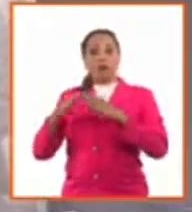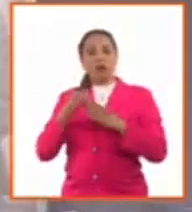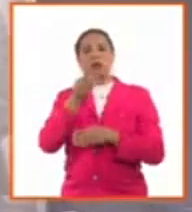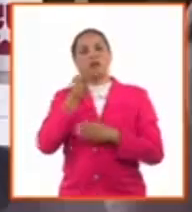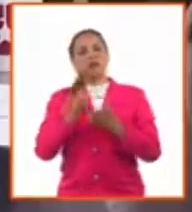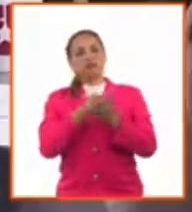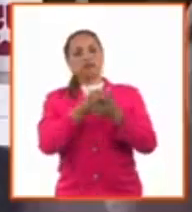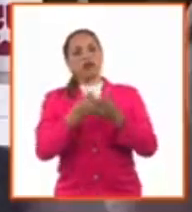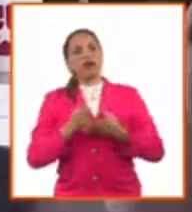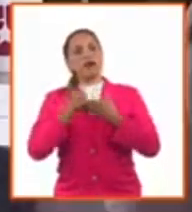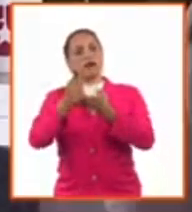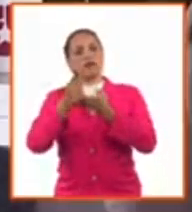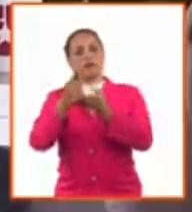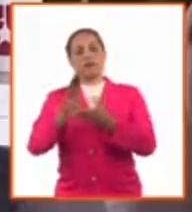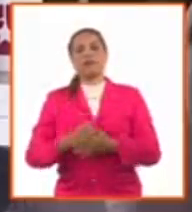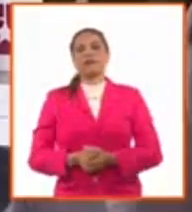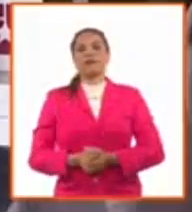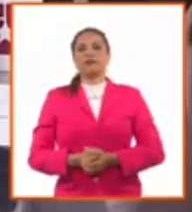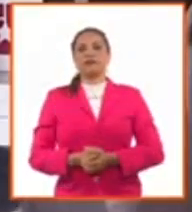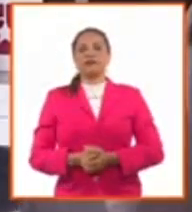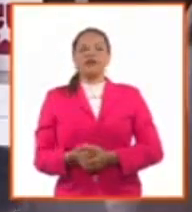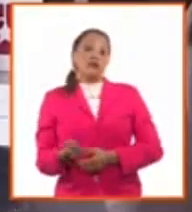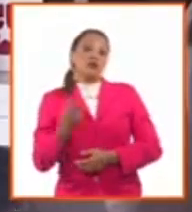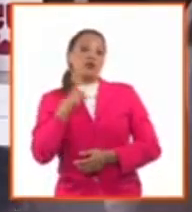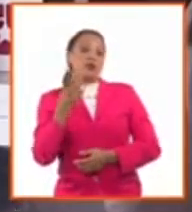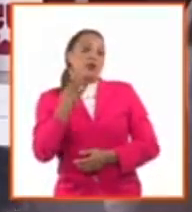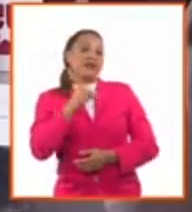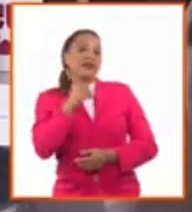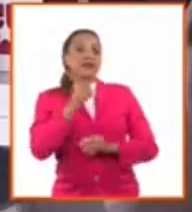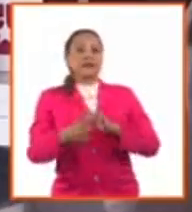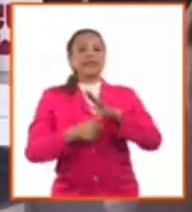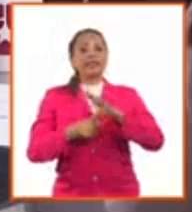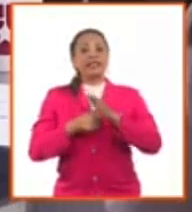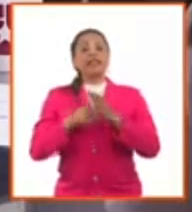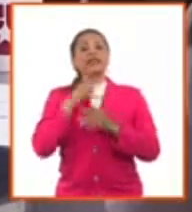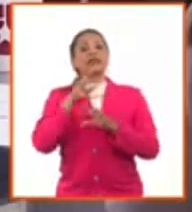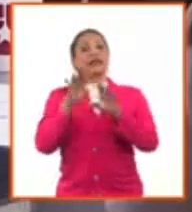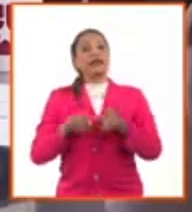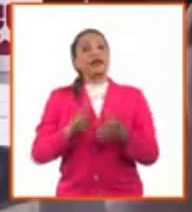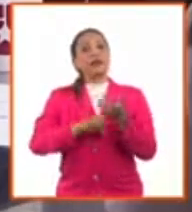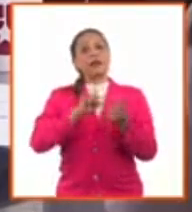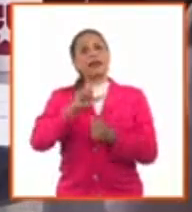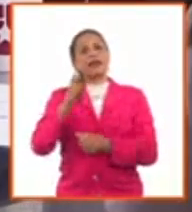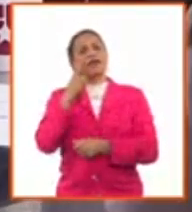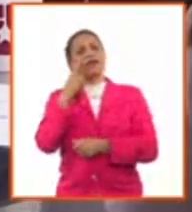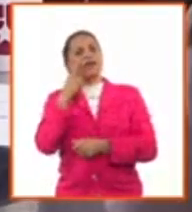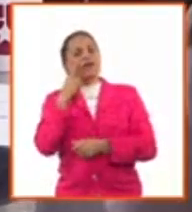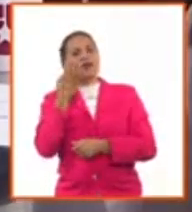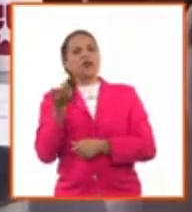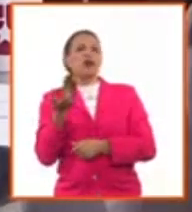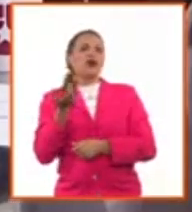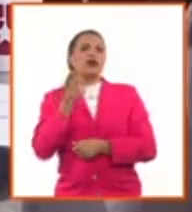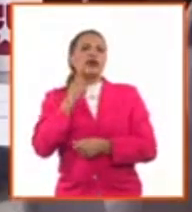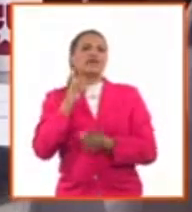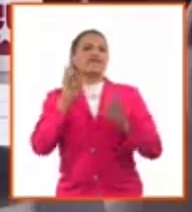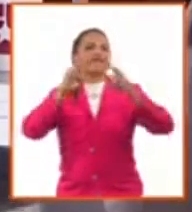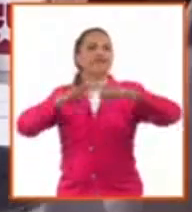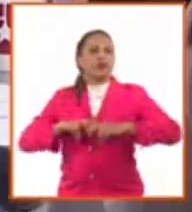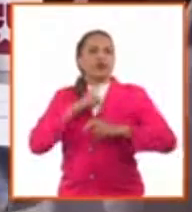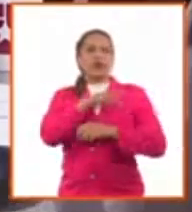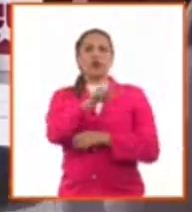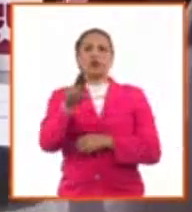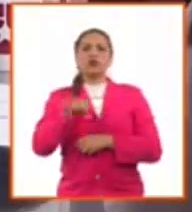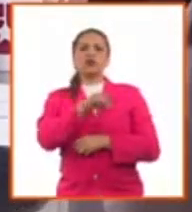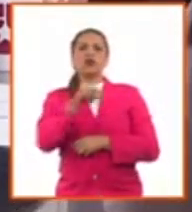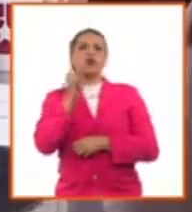puede seguir aportando. Hablas del presidente, el primer secretario del partido, y he visto varios encuentros que ha tenido con